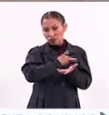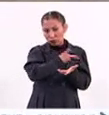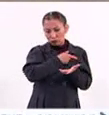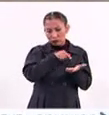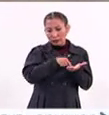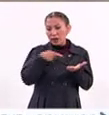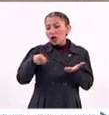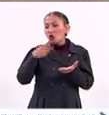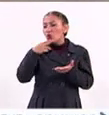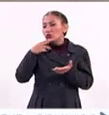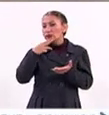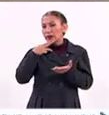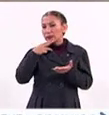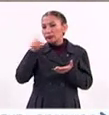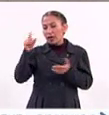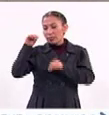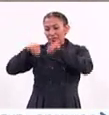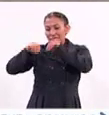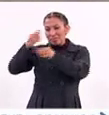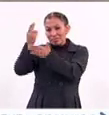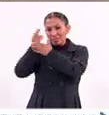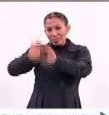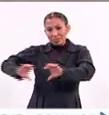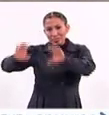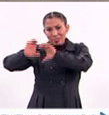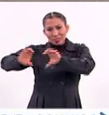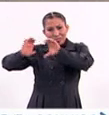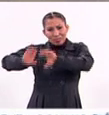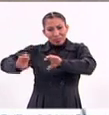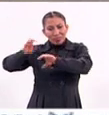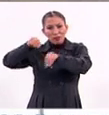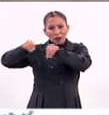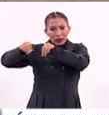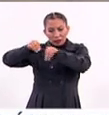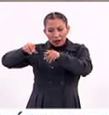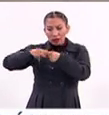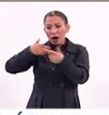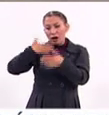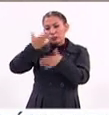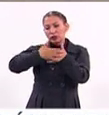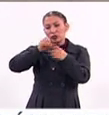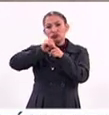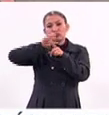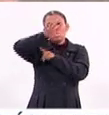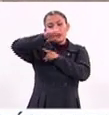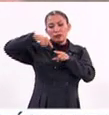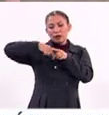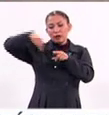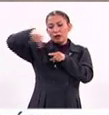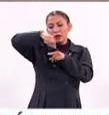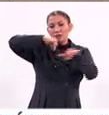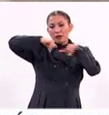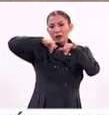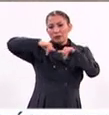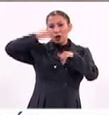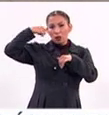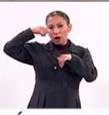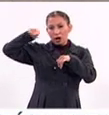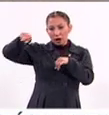también lo hemos aplicado, ¿no? En animaciones, grabados animados. Ahora vamos a proyectar un mapping allá en Oaxaca.